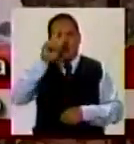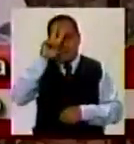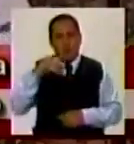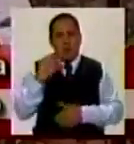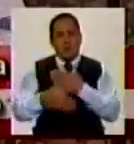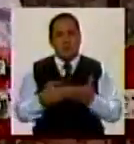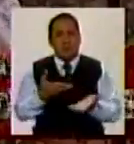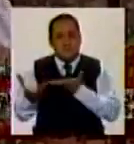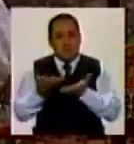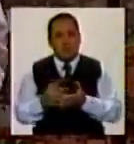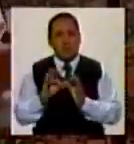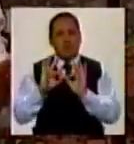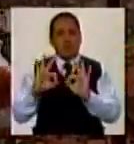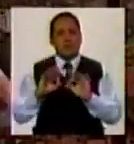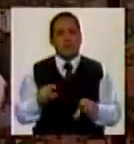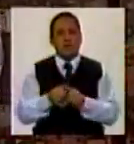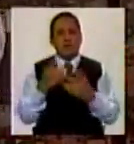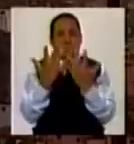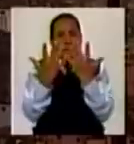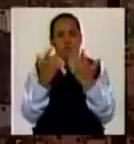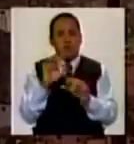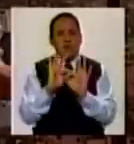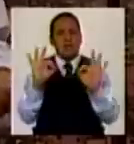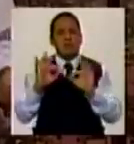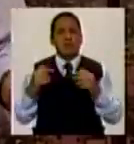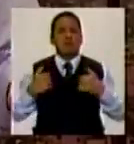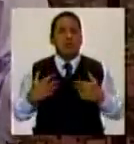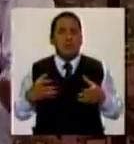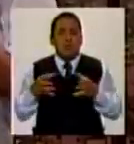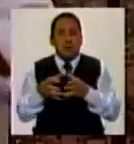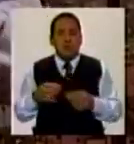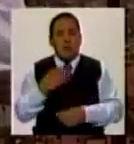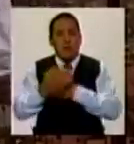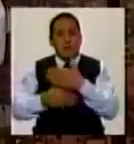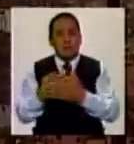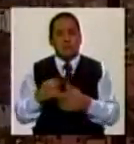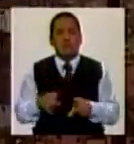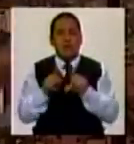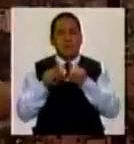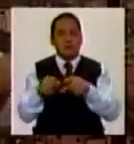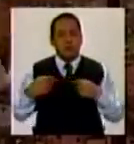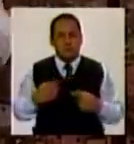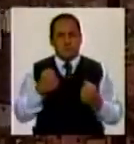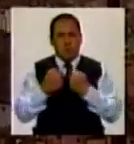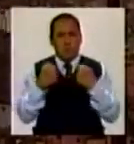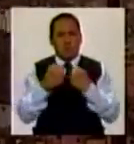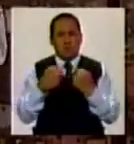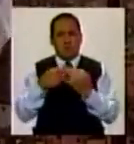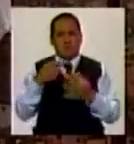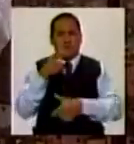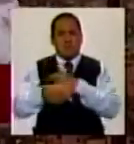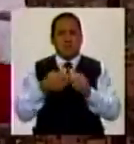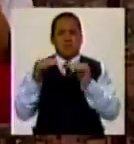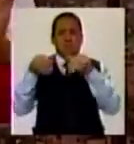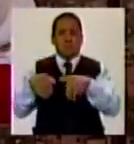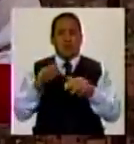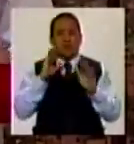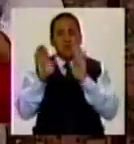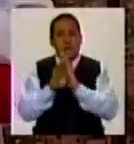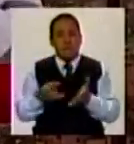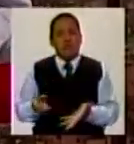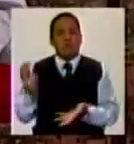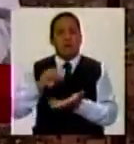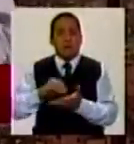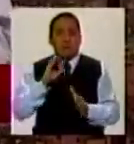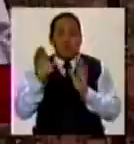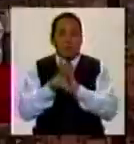probada, gente que viene con las manos limpias. Nosotros no solo no venimos a medrar, sino que generalmente nos enfrentamos a los que medran. Esto es solo un ejemplo más. Hay